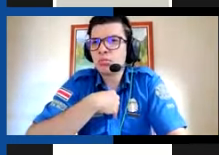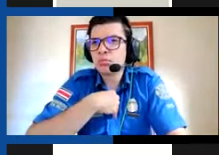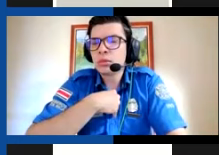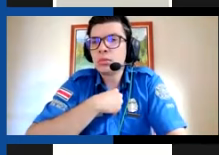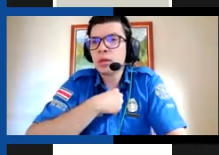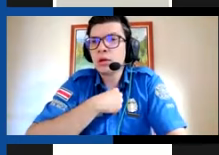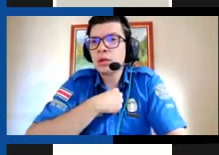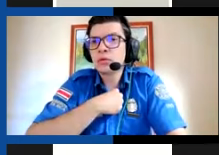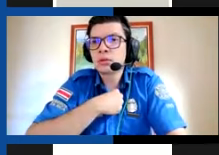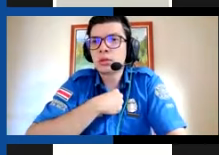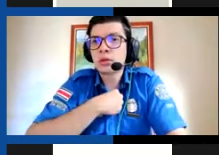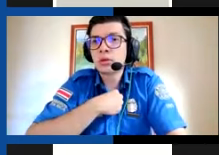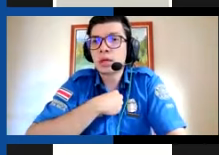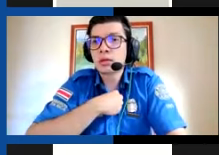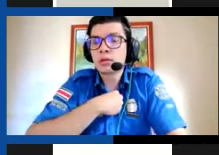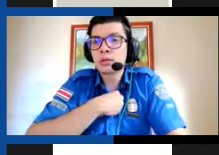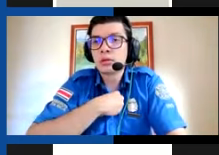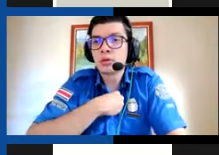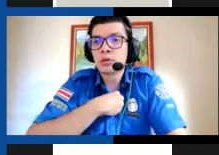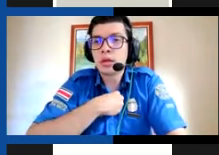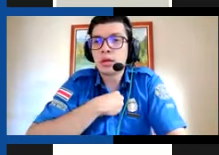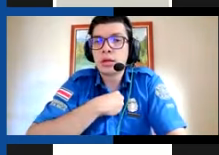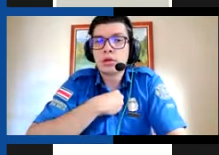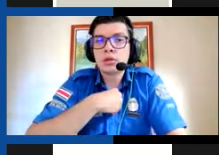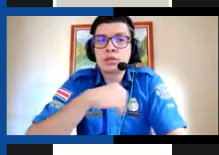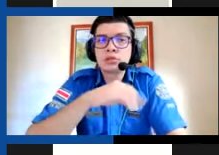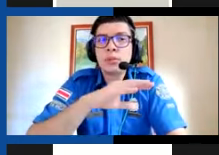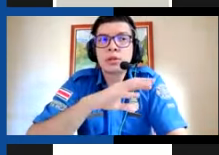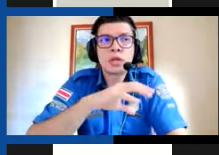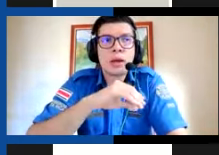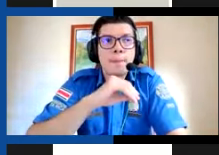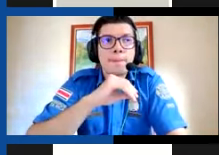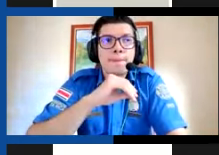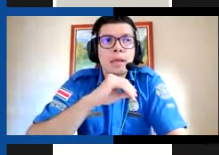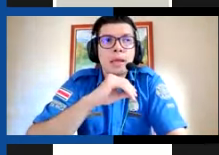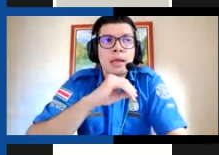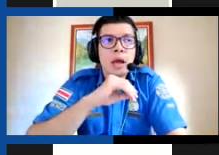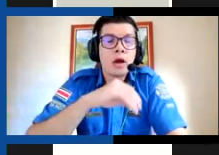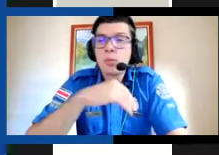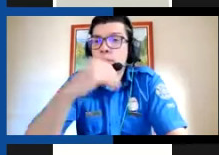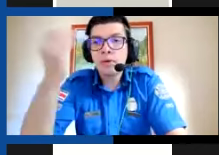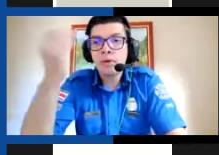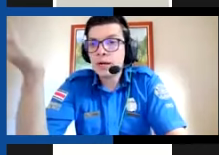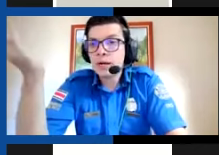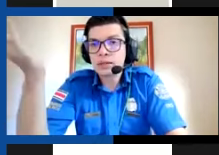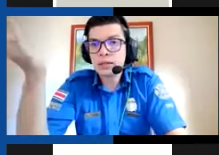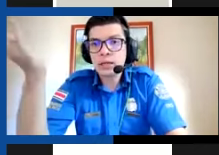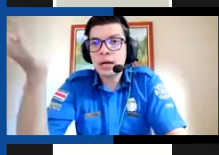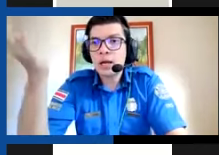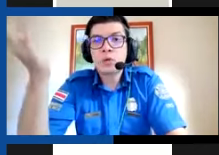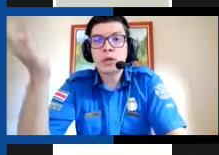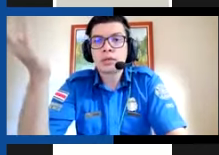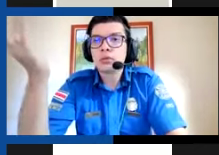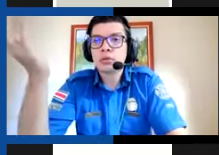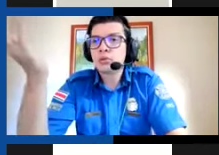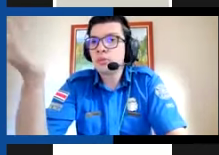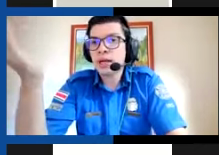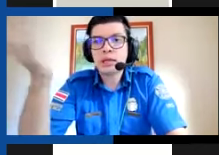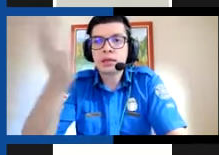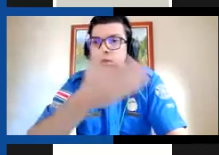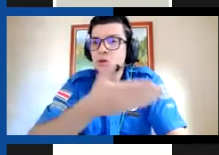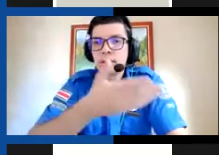mejor me quedo callado y no digo nada. ¿Ok? Entonces, una persona, como puede haber alguien que sí diga, no, vea, esto lo